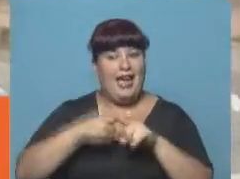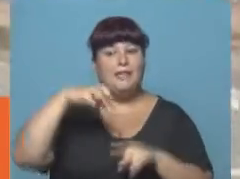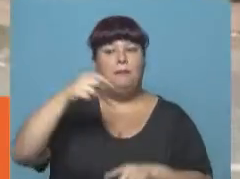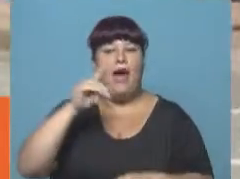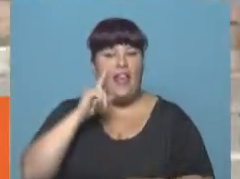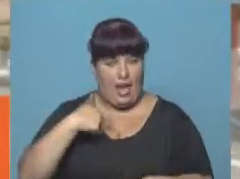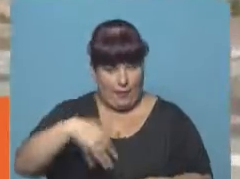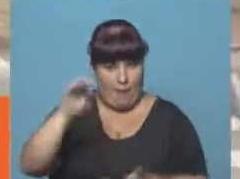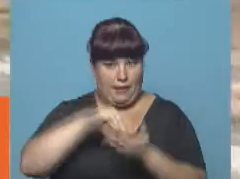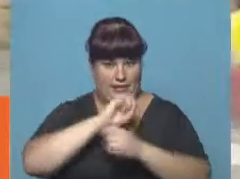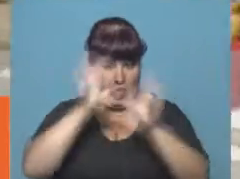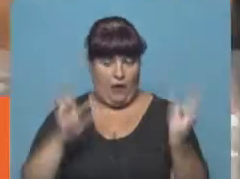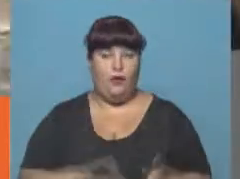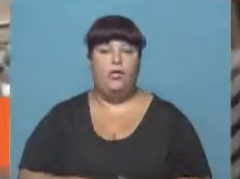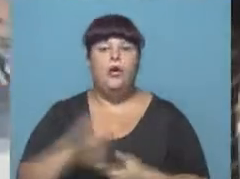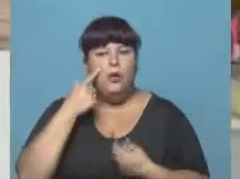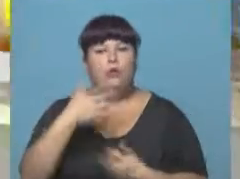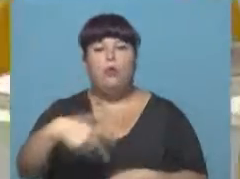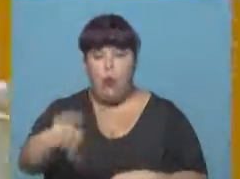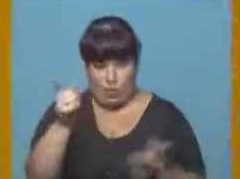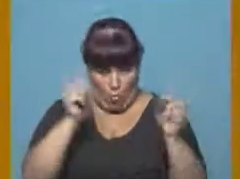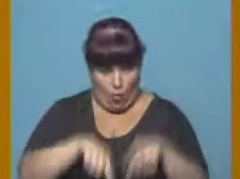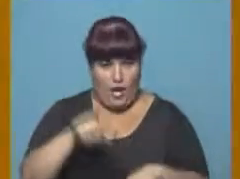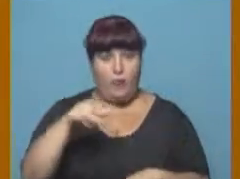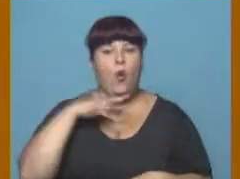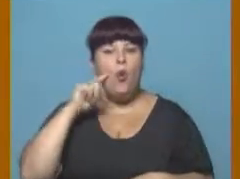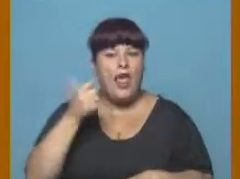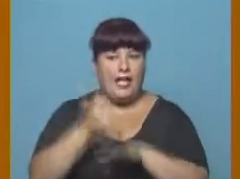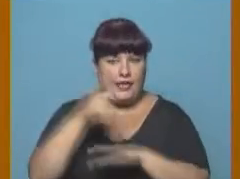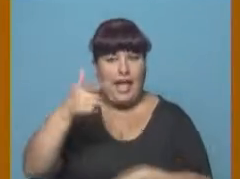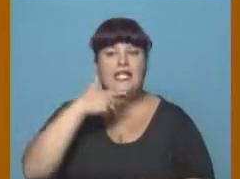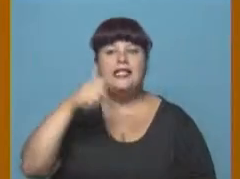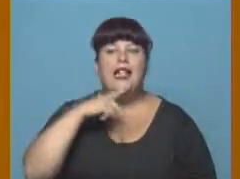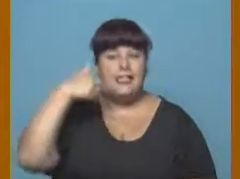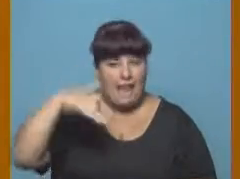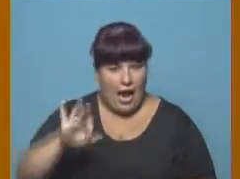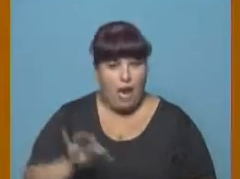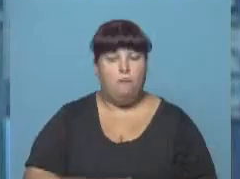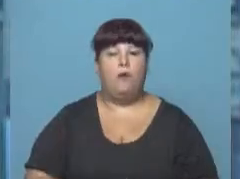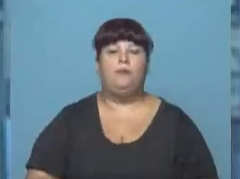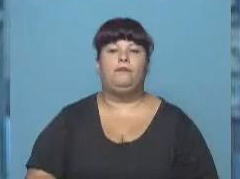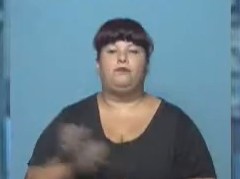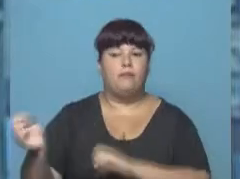Padelay. Ampliaremos. Volviendo como 12 minutos, Julieta. Julieta Algul allí en vivo, en San Telmo. Y este